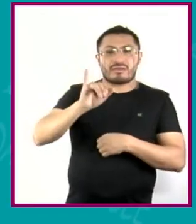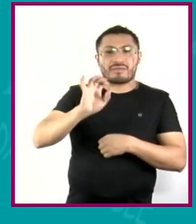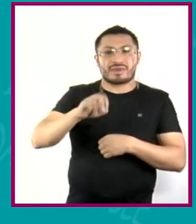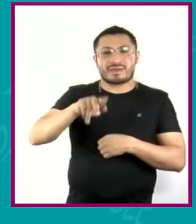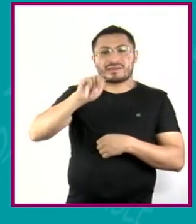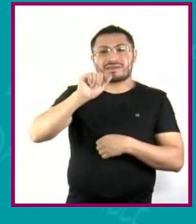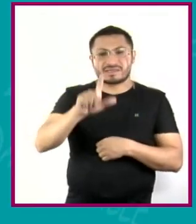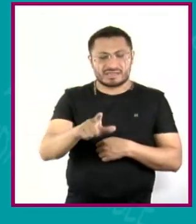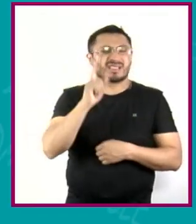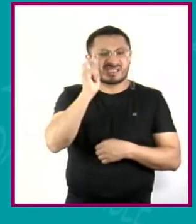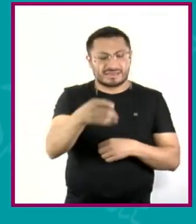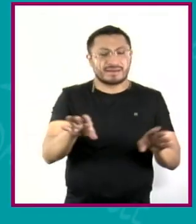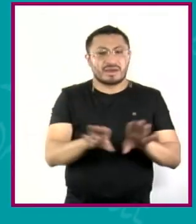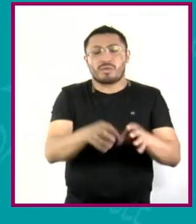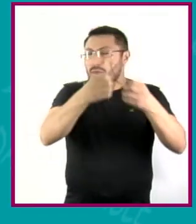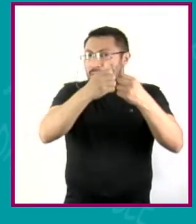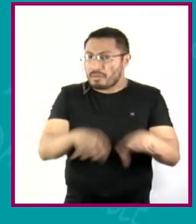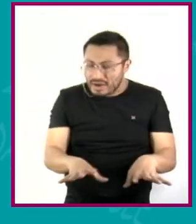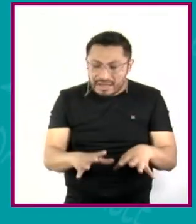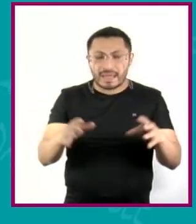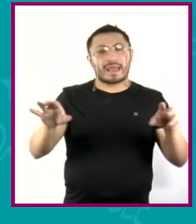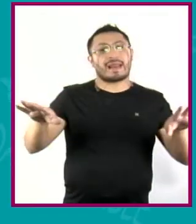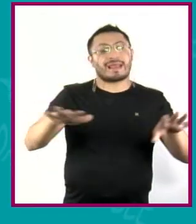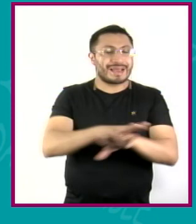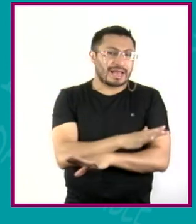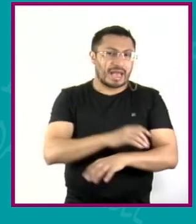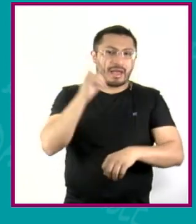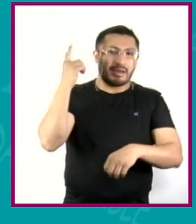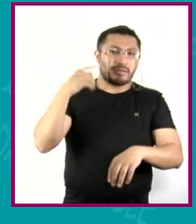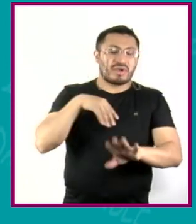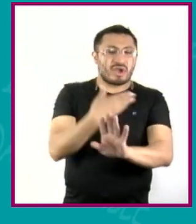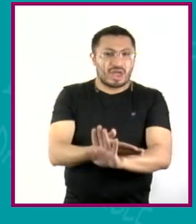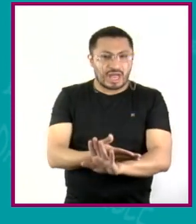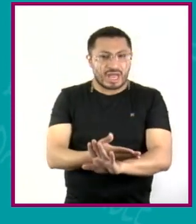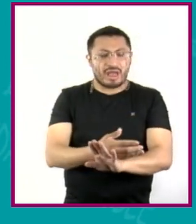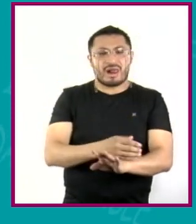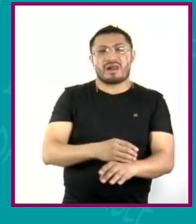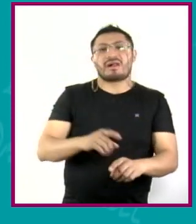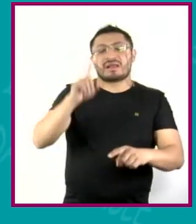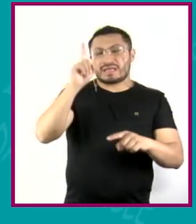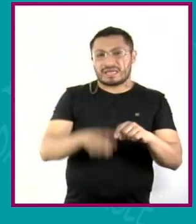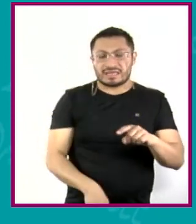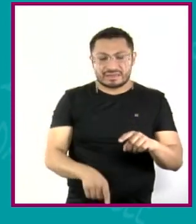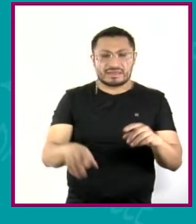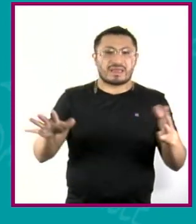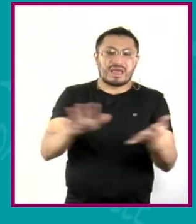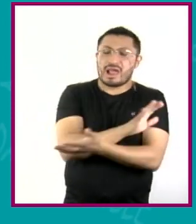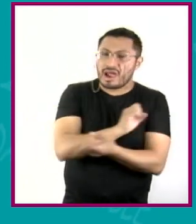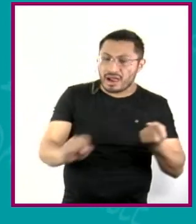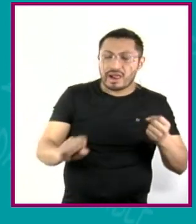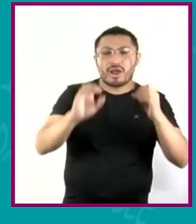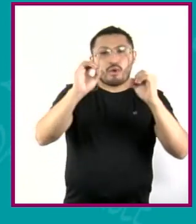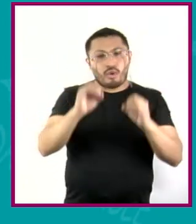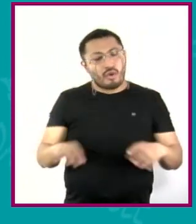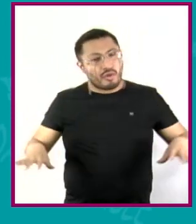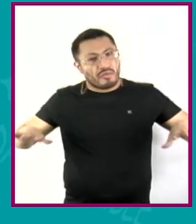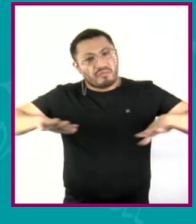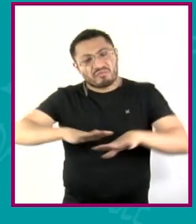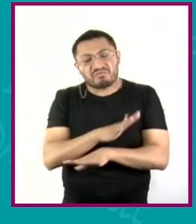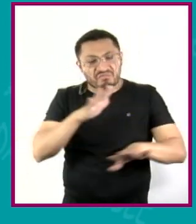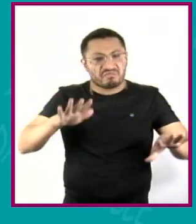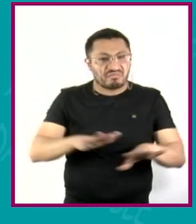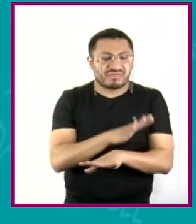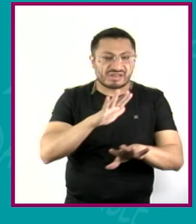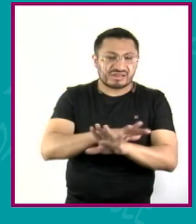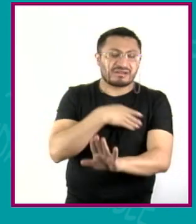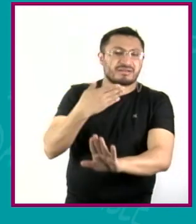se entiende como pérdida, cambio, deterioro, menoscabo, afectación o modificación adversos o mensurables